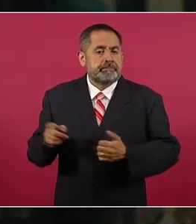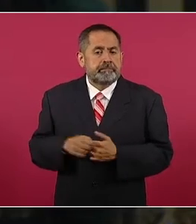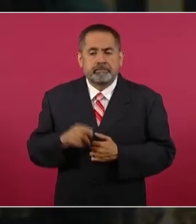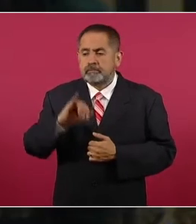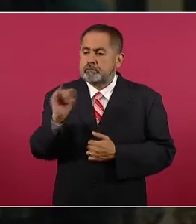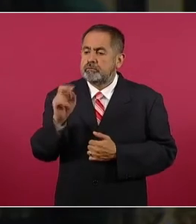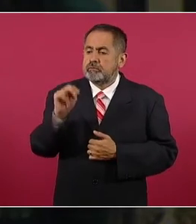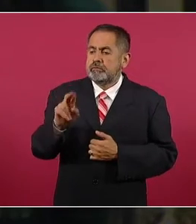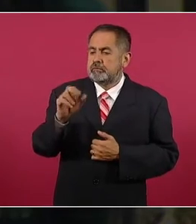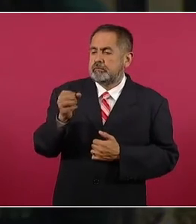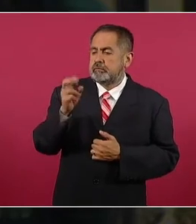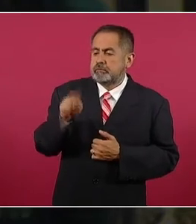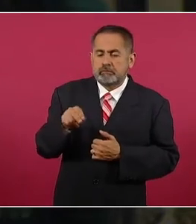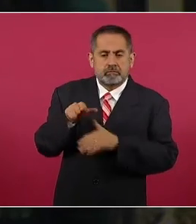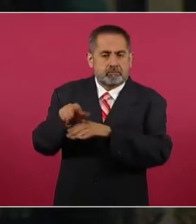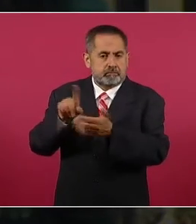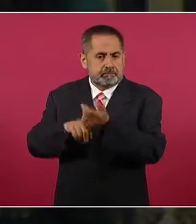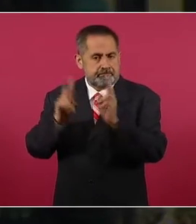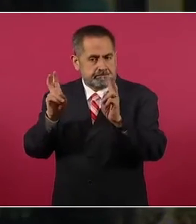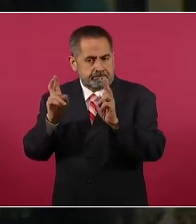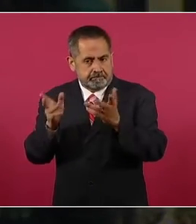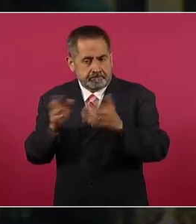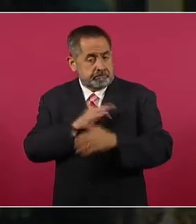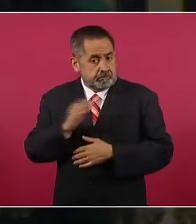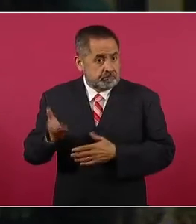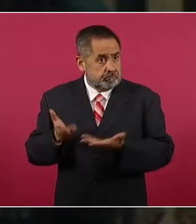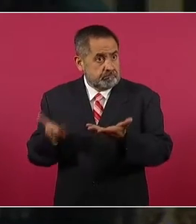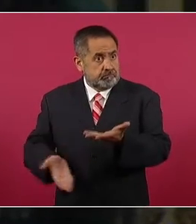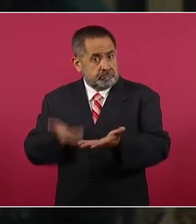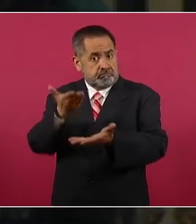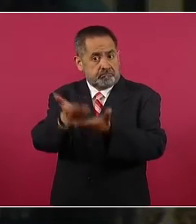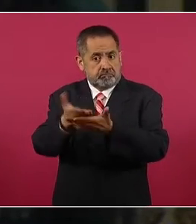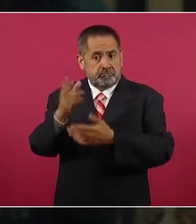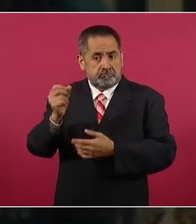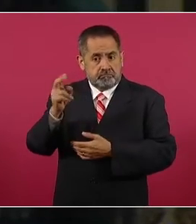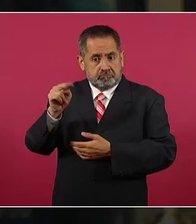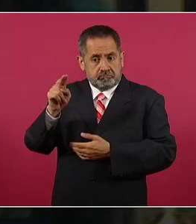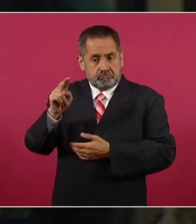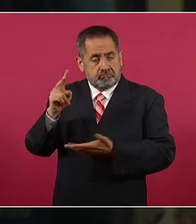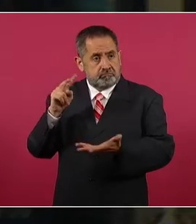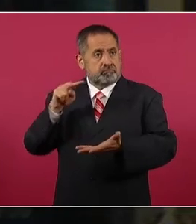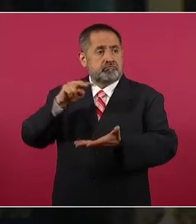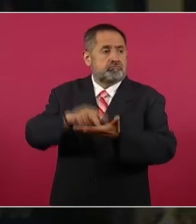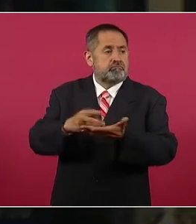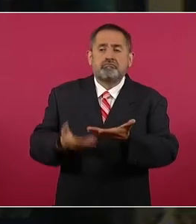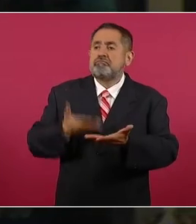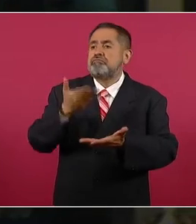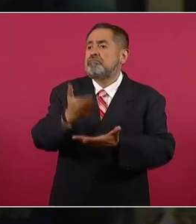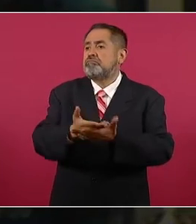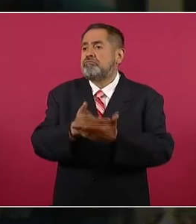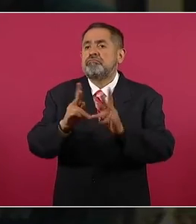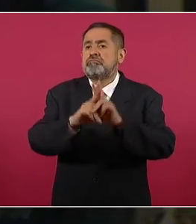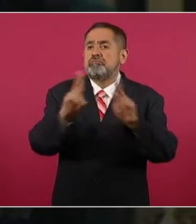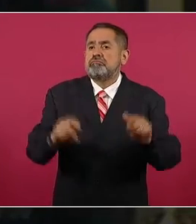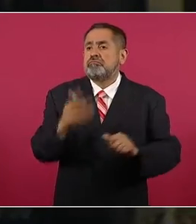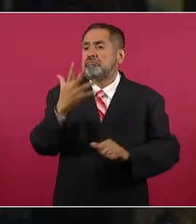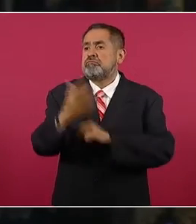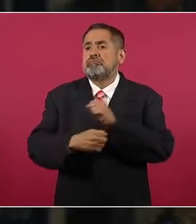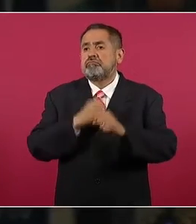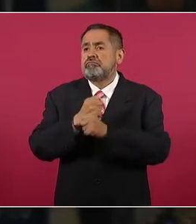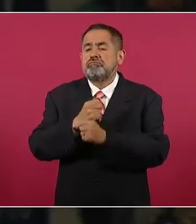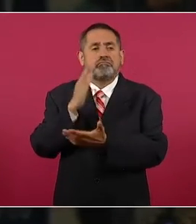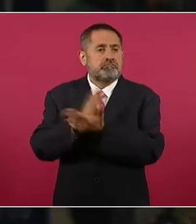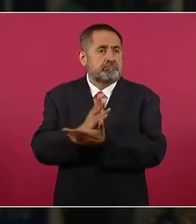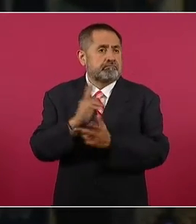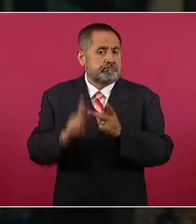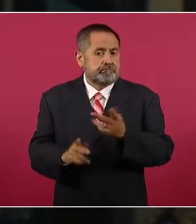Juan Ramón de la Fuente sobre este tema. ¿Se presentará ante la ONU esta propuesta para evitar estas guerras?